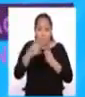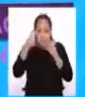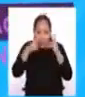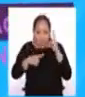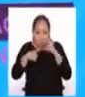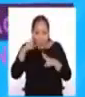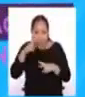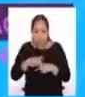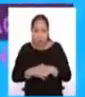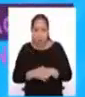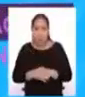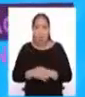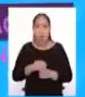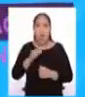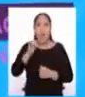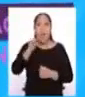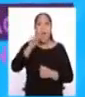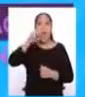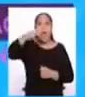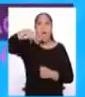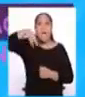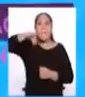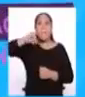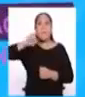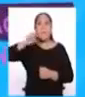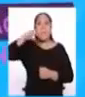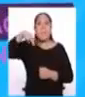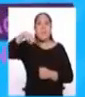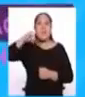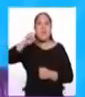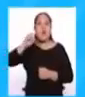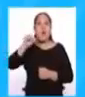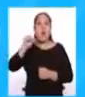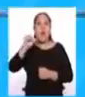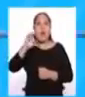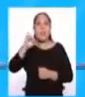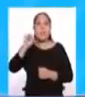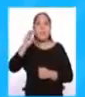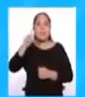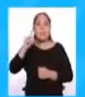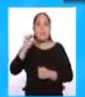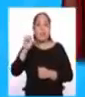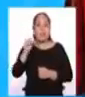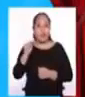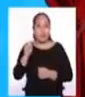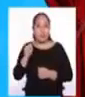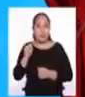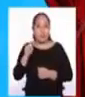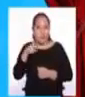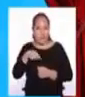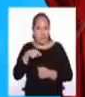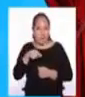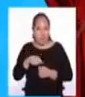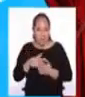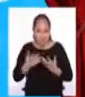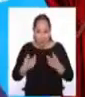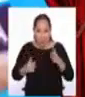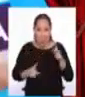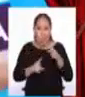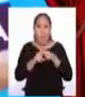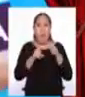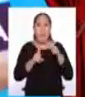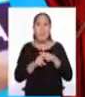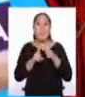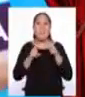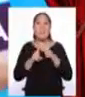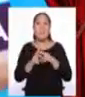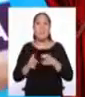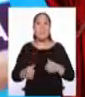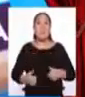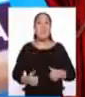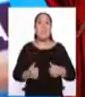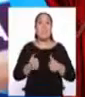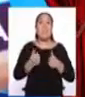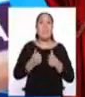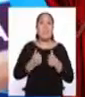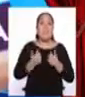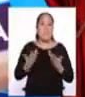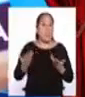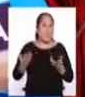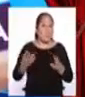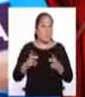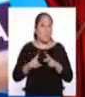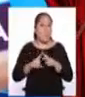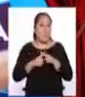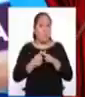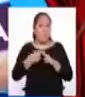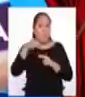aminoácidos orgánicos en el agua del balón u océano. Por lo tanto, el mejor escenario para el origen de la vida fue